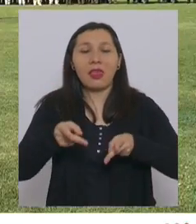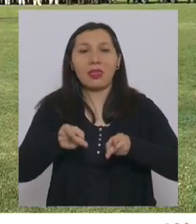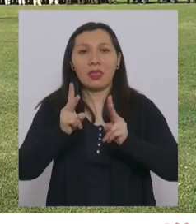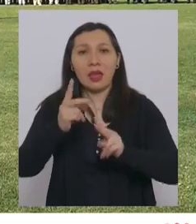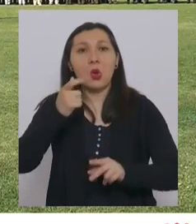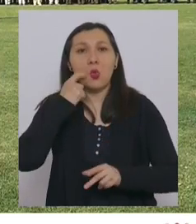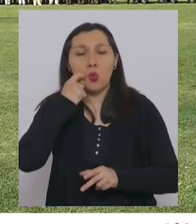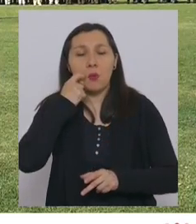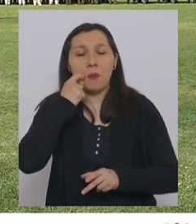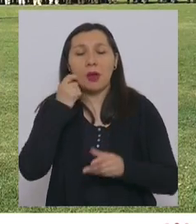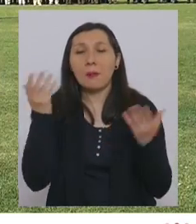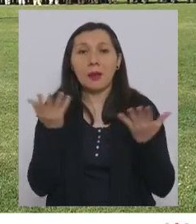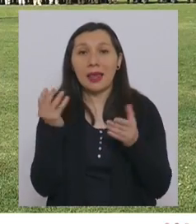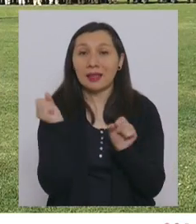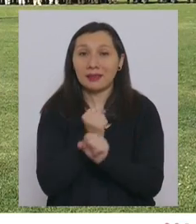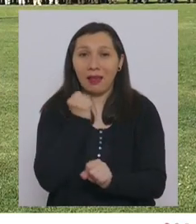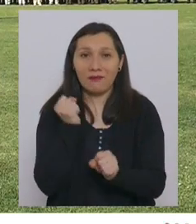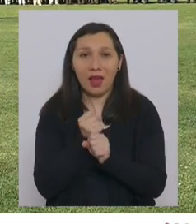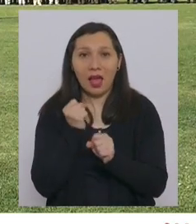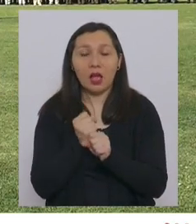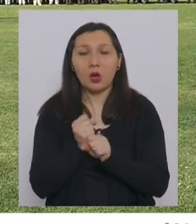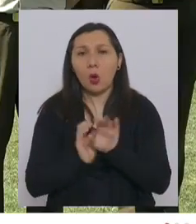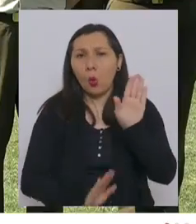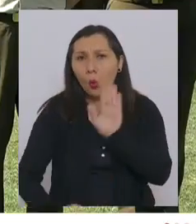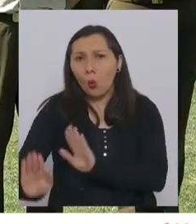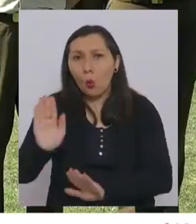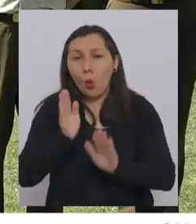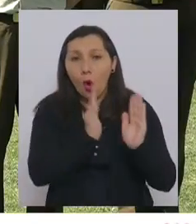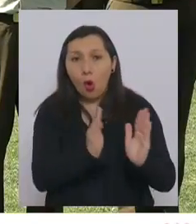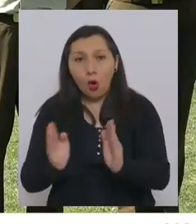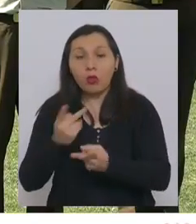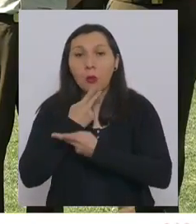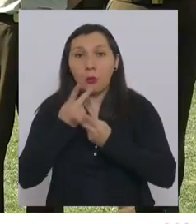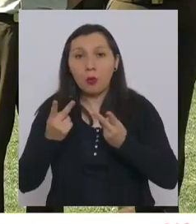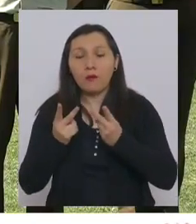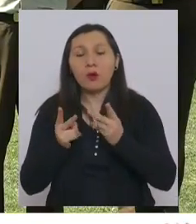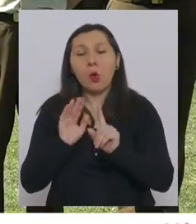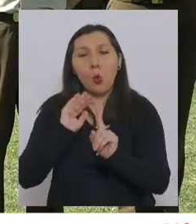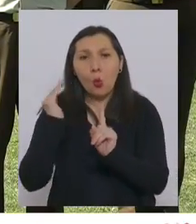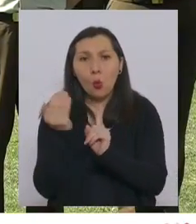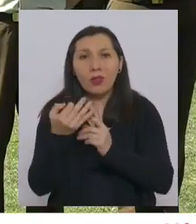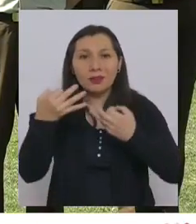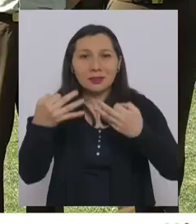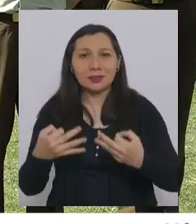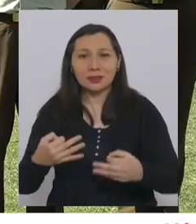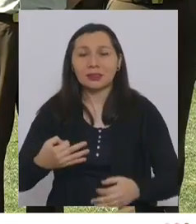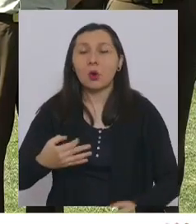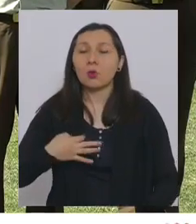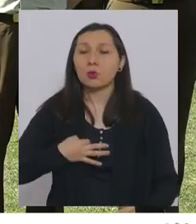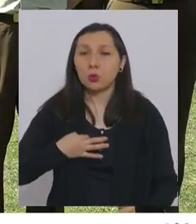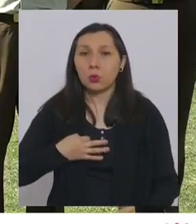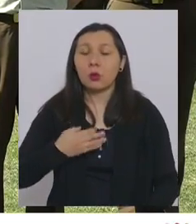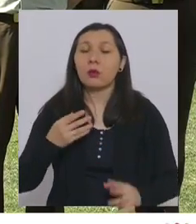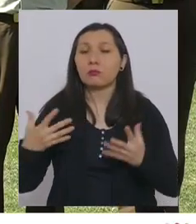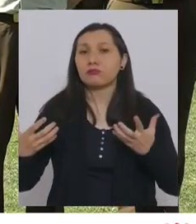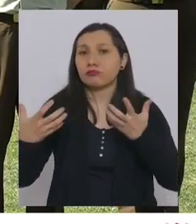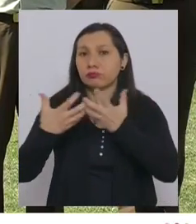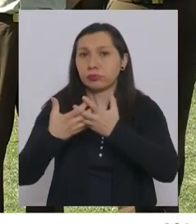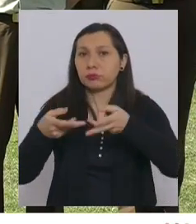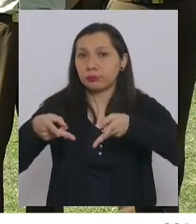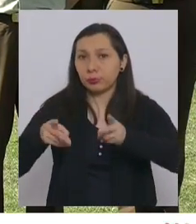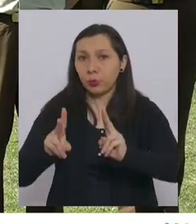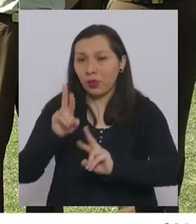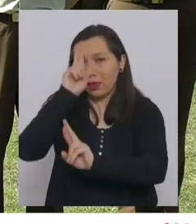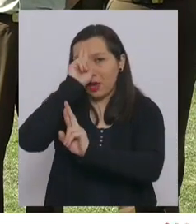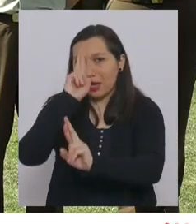humanos para que la labor de resguardar el orden público, proteger la seguridad ciudadana, sea compatible con